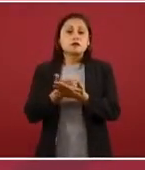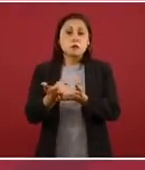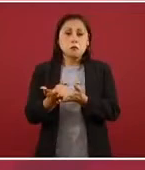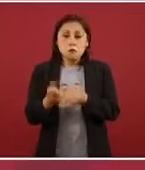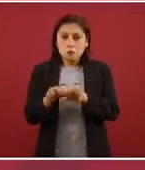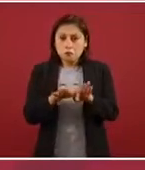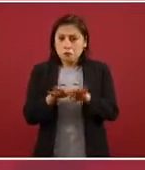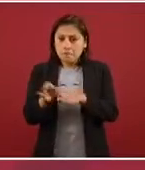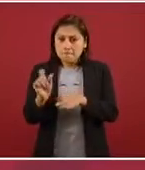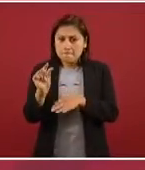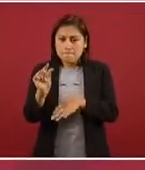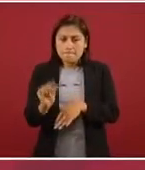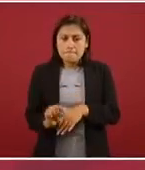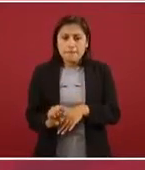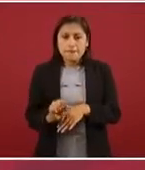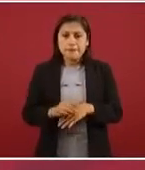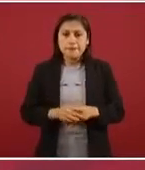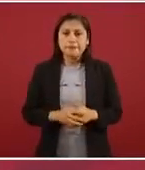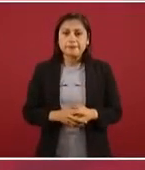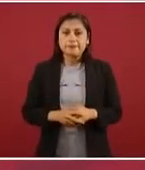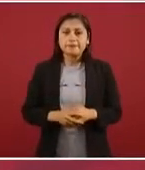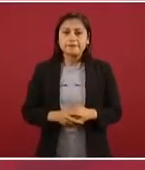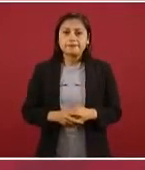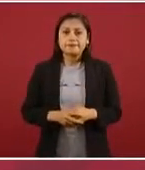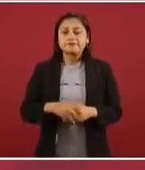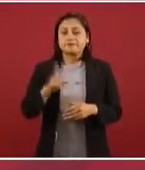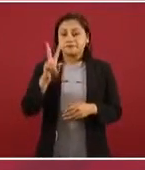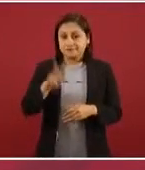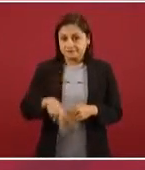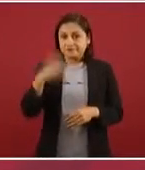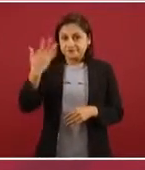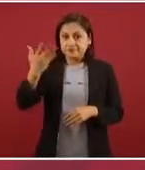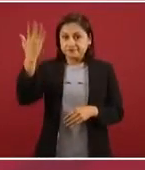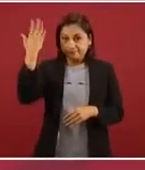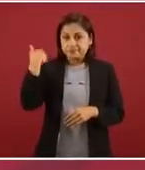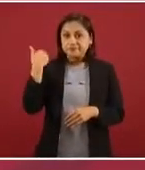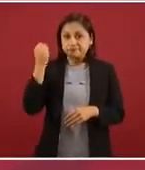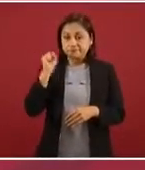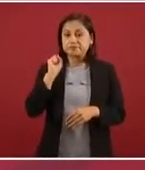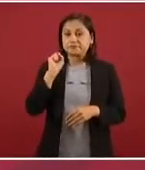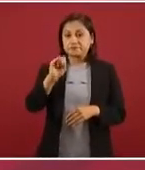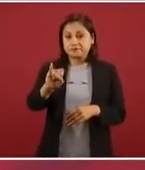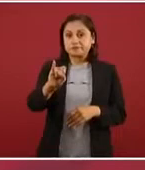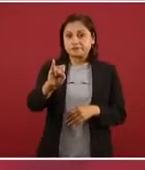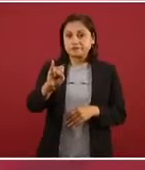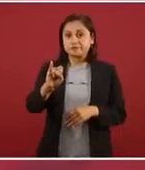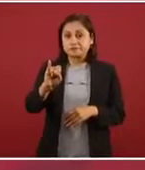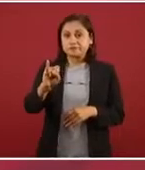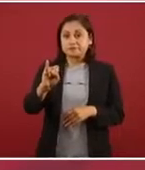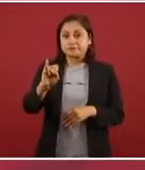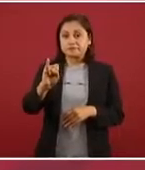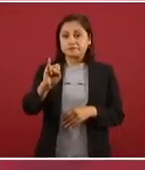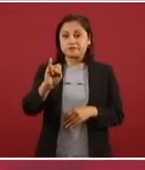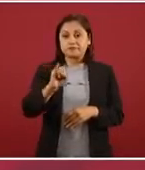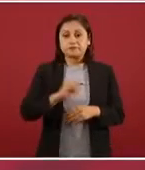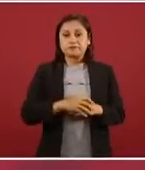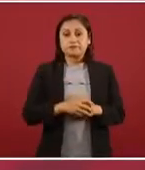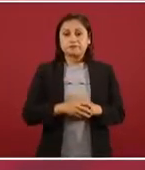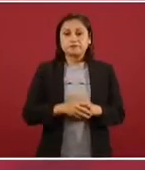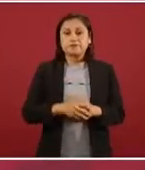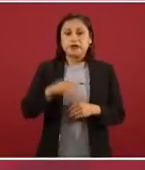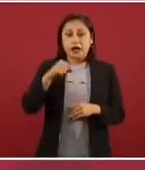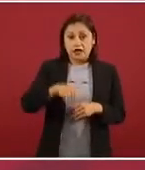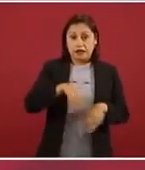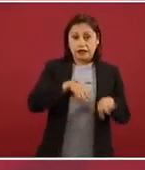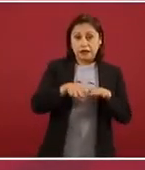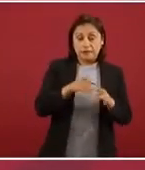Y en ese entonces, en efecto, era más el salario en México que en